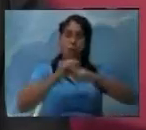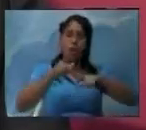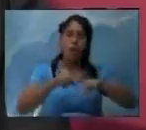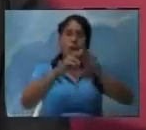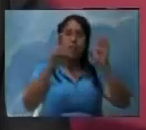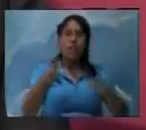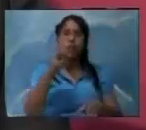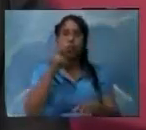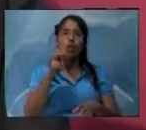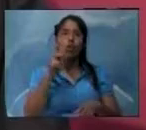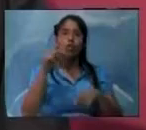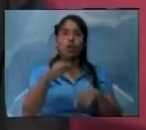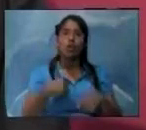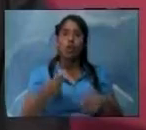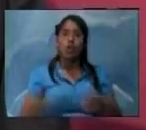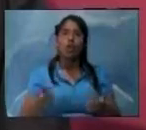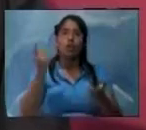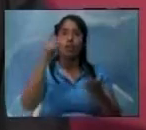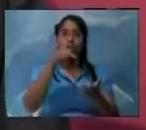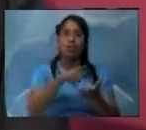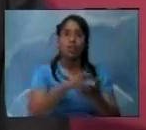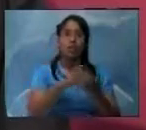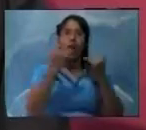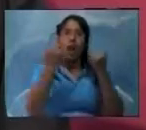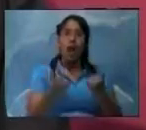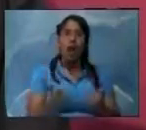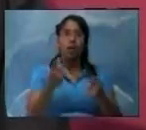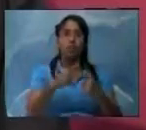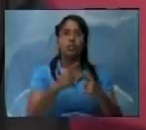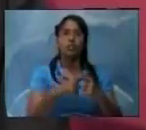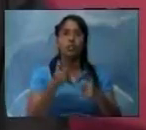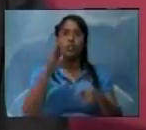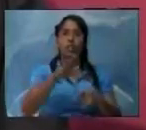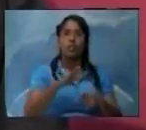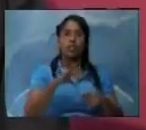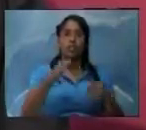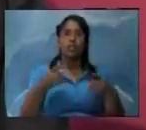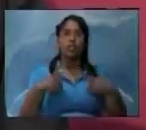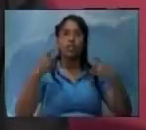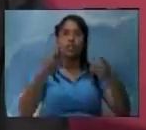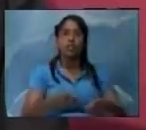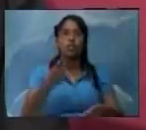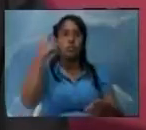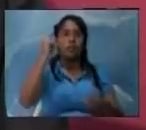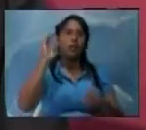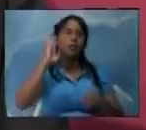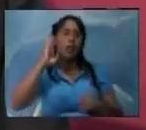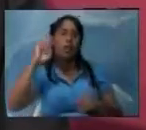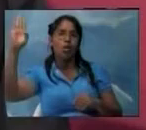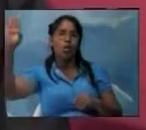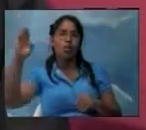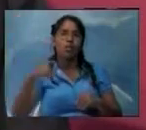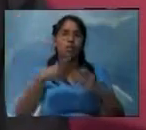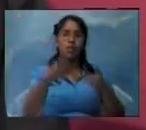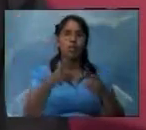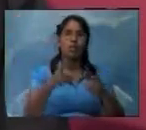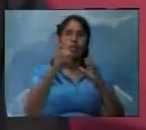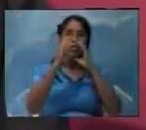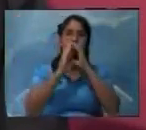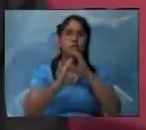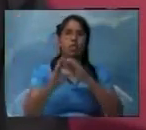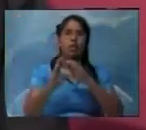oro que he levantado. Ahora pues, ¿estáis dispuestos para que al oír el son de